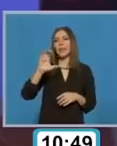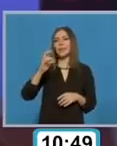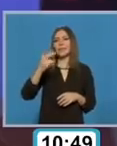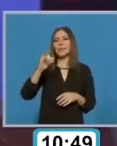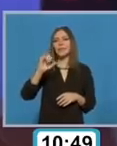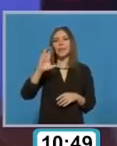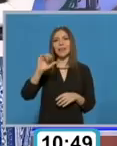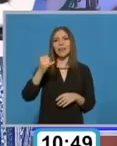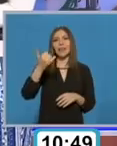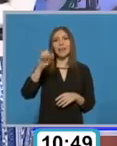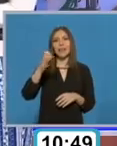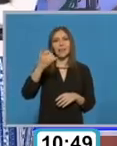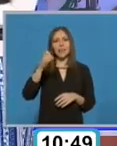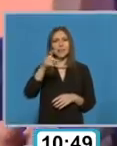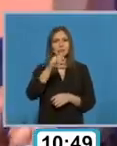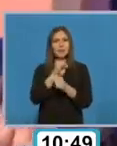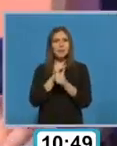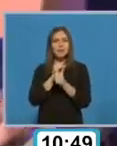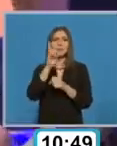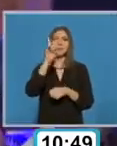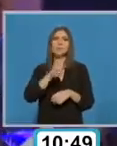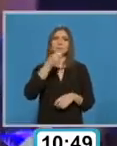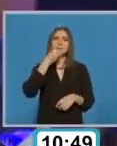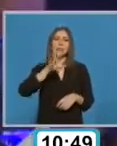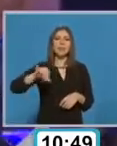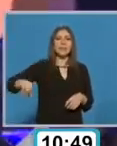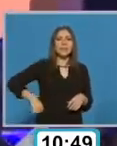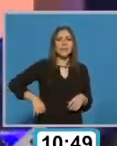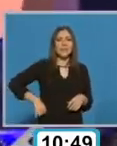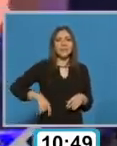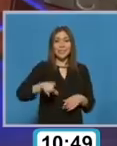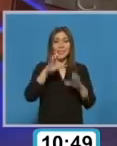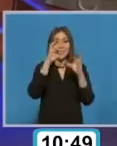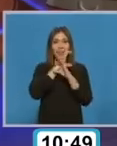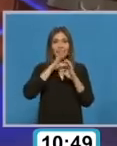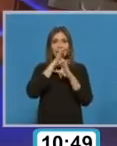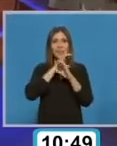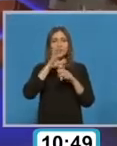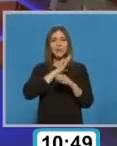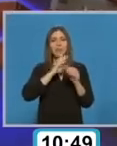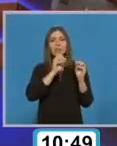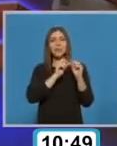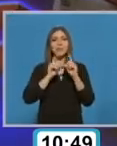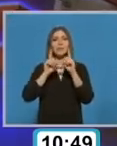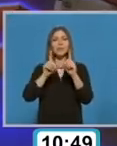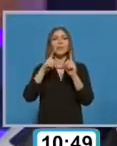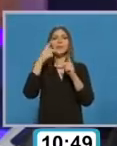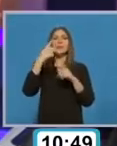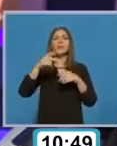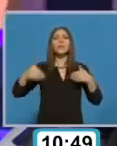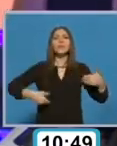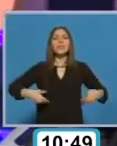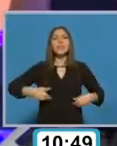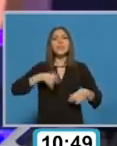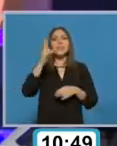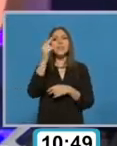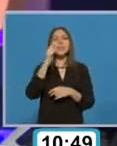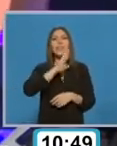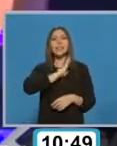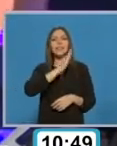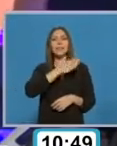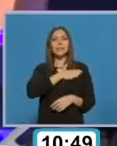estaba investigando y es muy interesante porque este tema sale de una serie española. Exacto. Exacto,